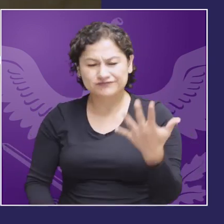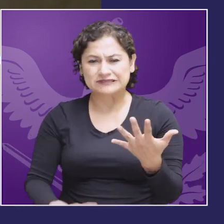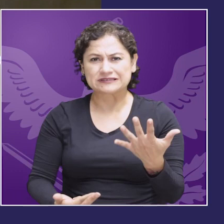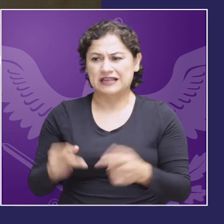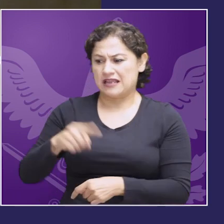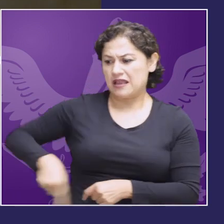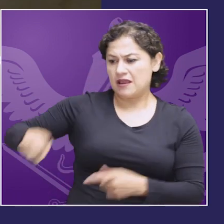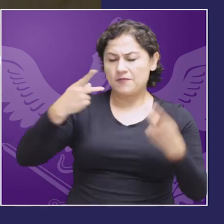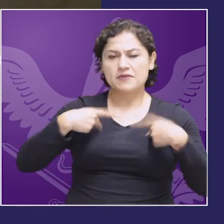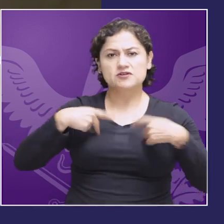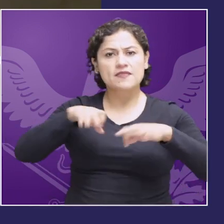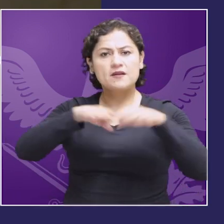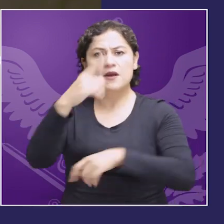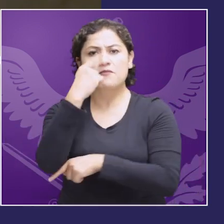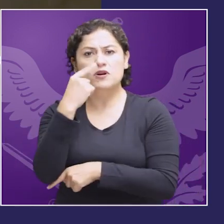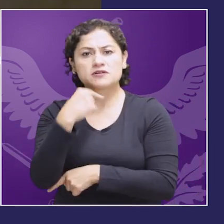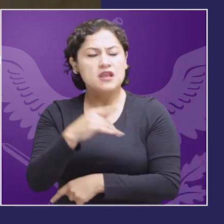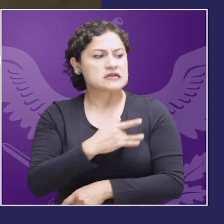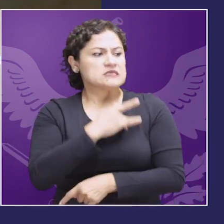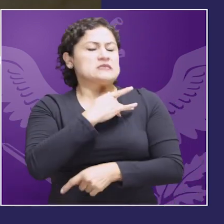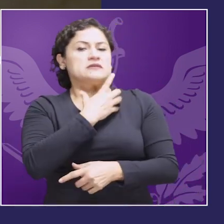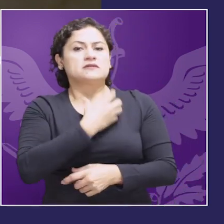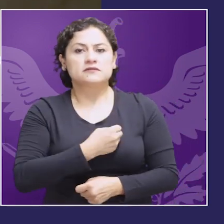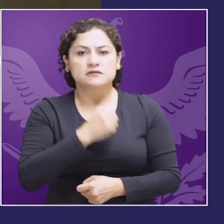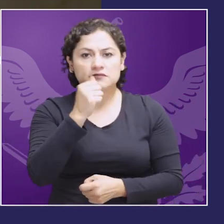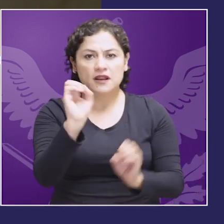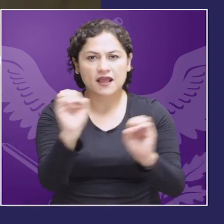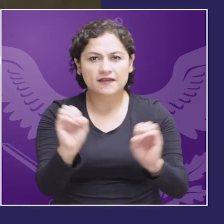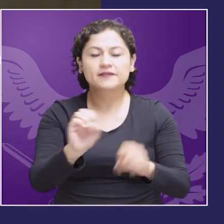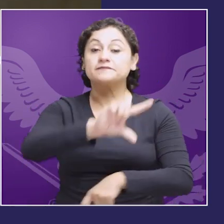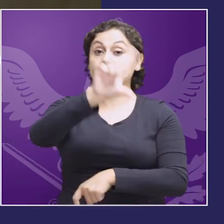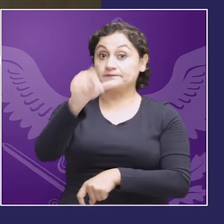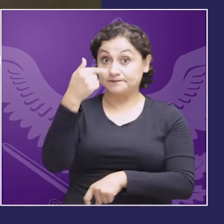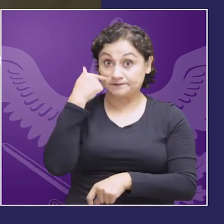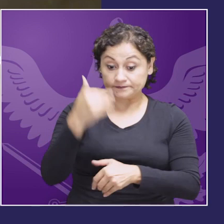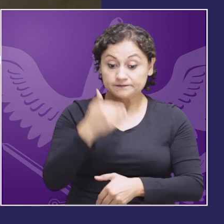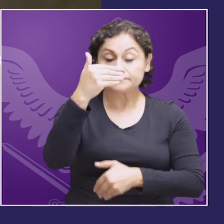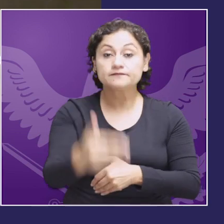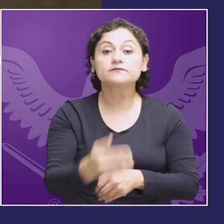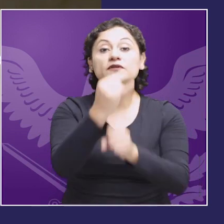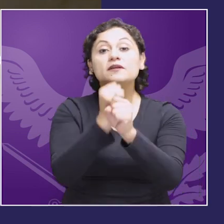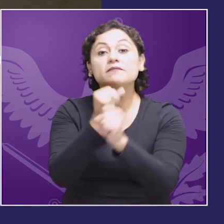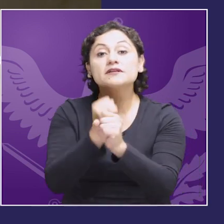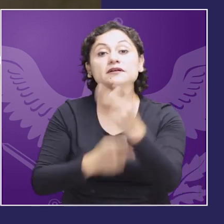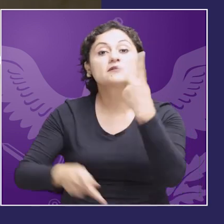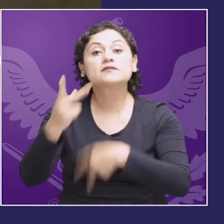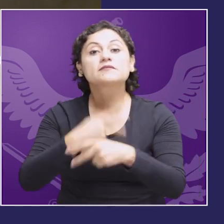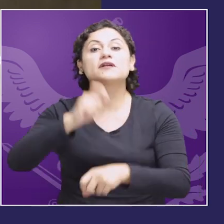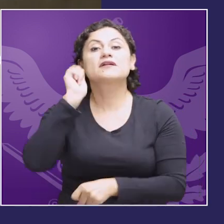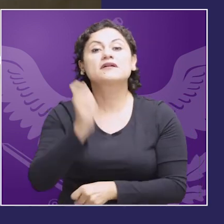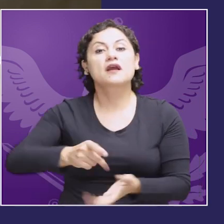señora, mientras no se calme, no le vamos a dar acceso. A ese nivel llega el grado de falta de